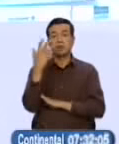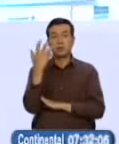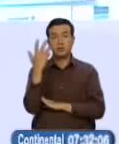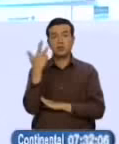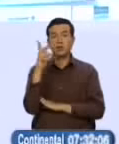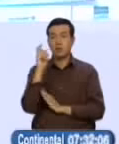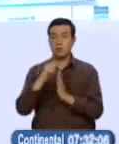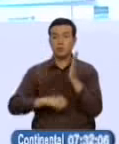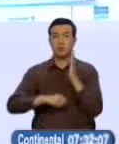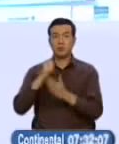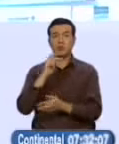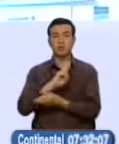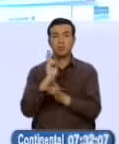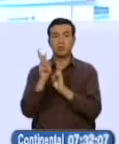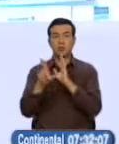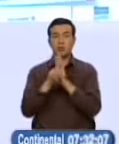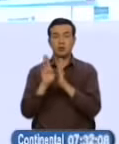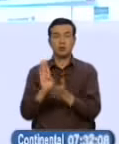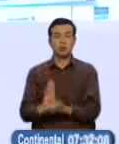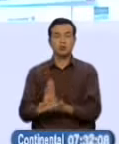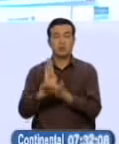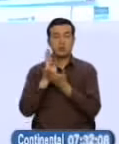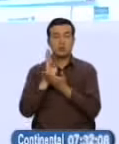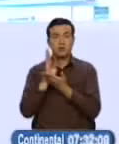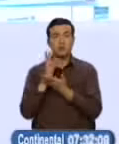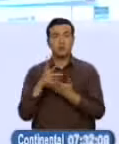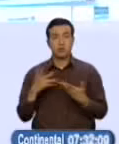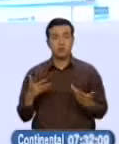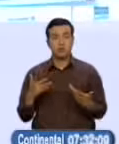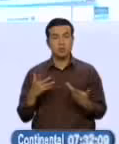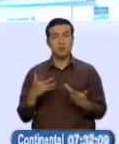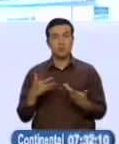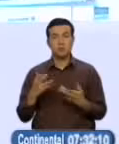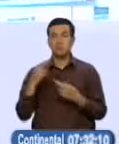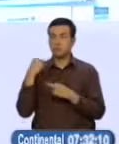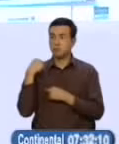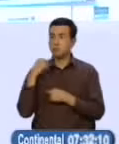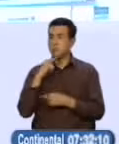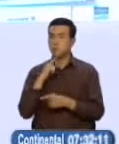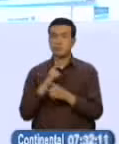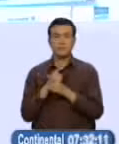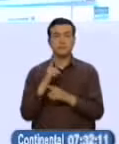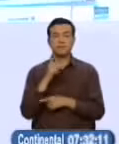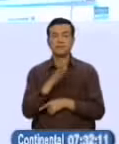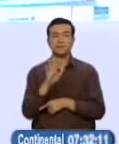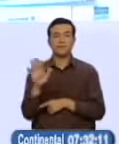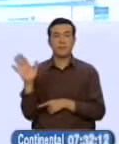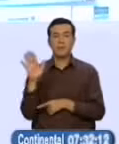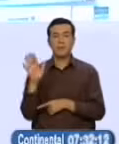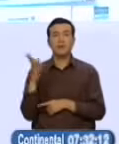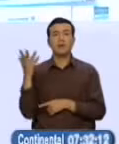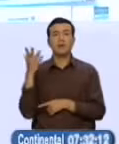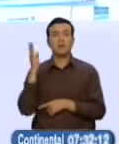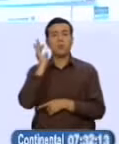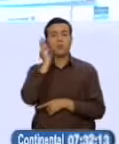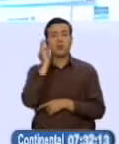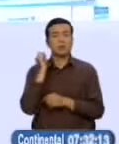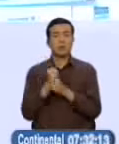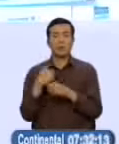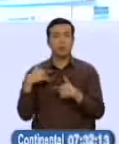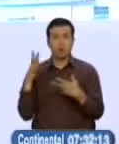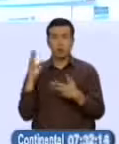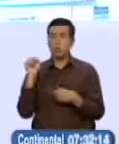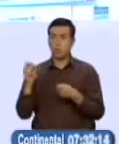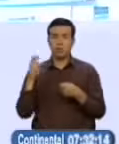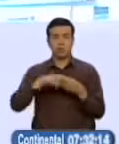nosotros aprobamos la reforma a la Ley de Seguridad Social, donde justamente facultamos la posibilidad de seguridad social para las amas de casa.